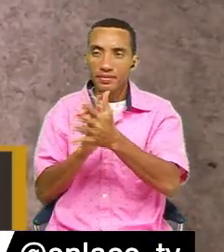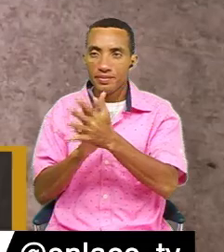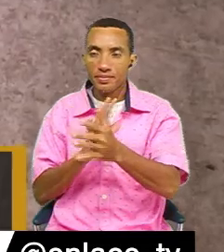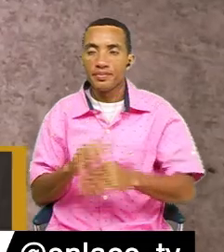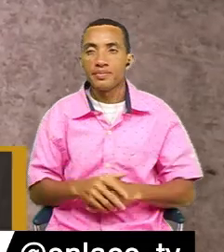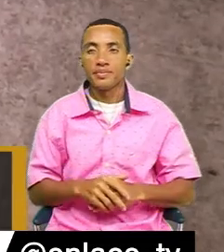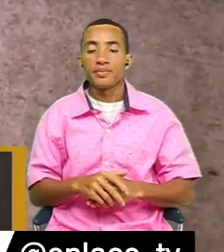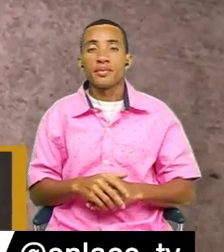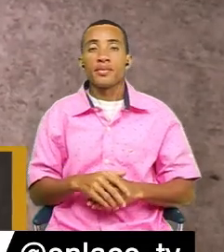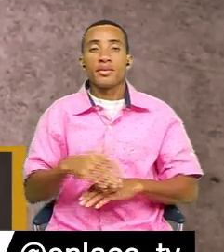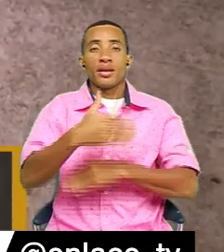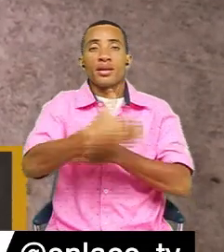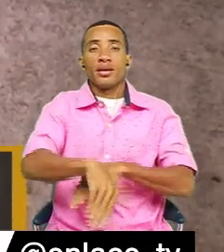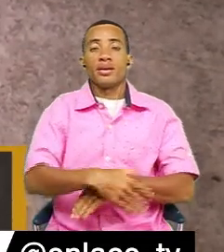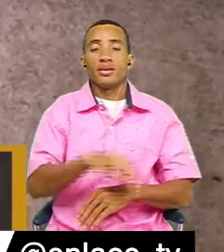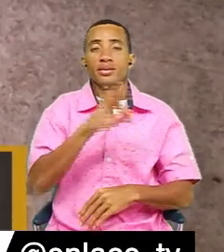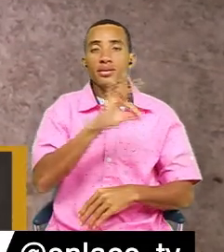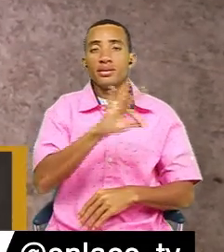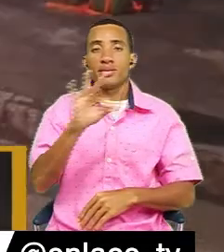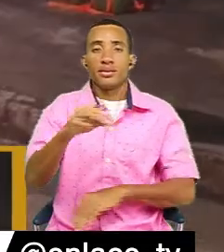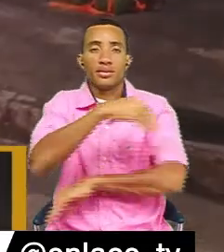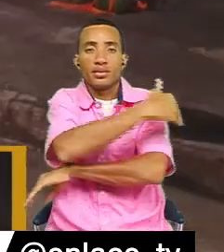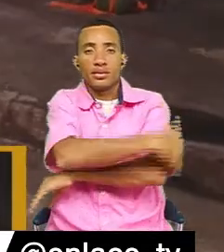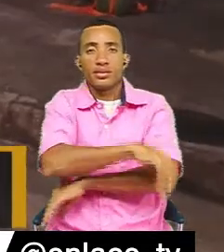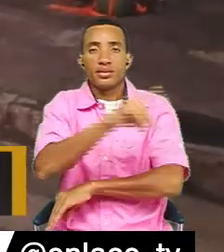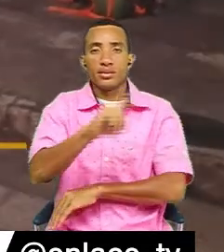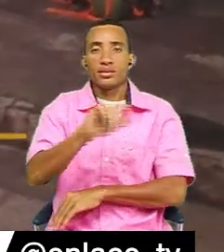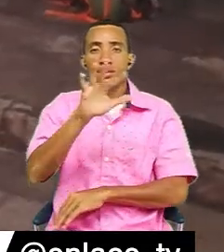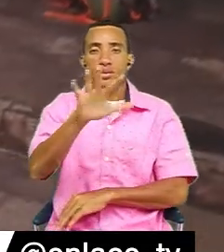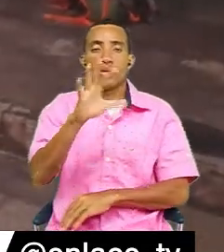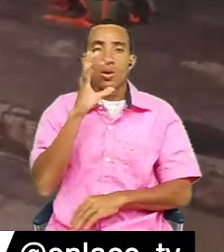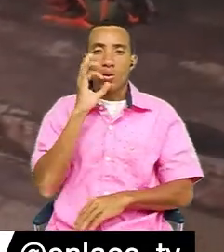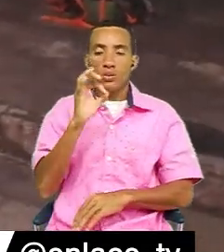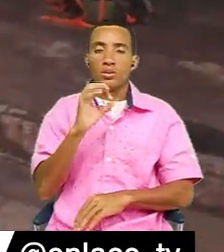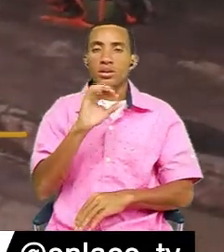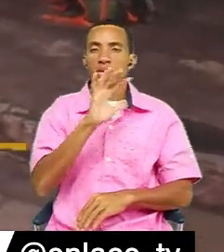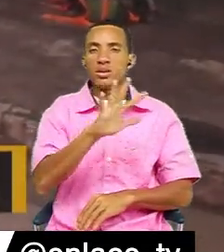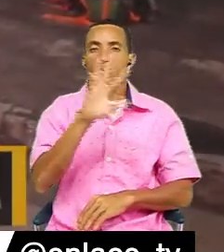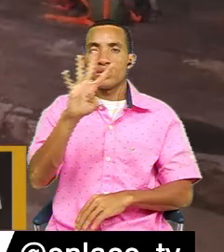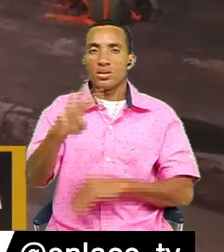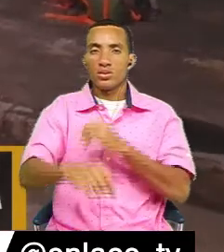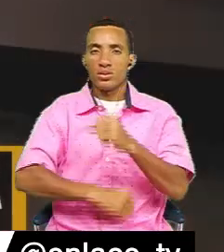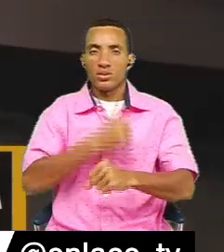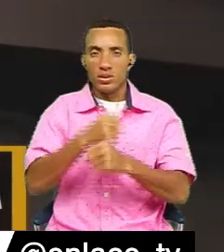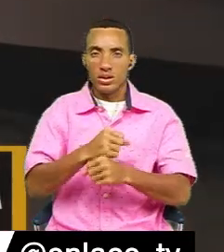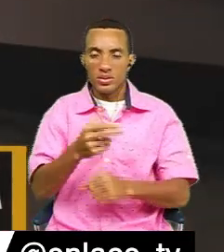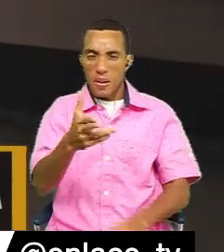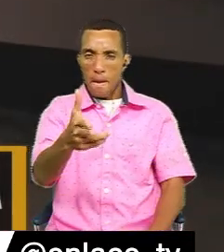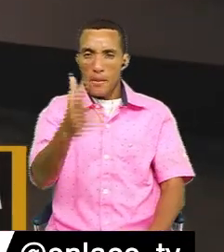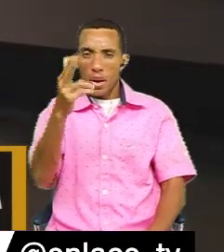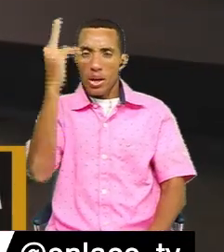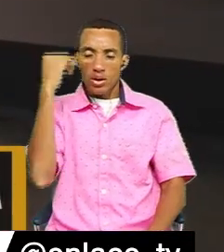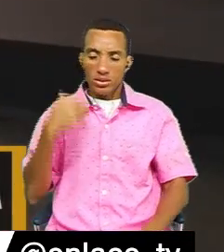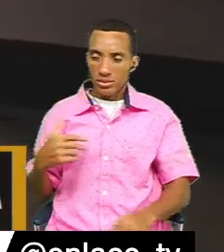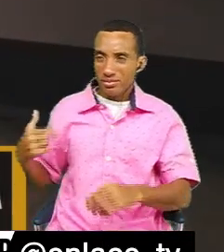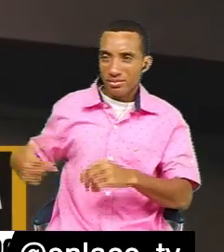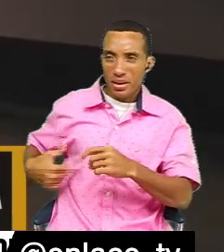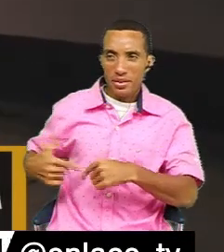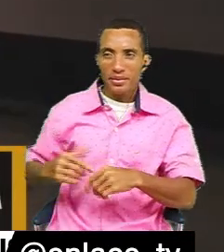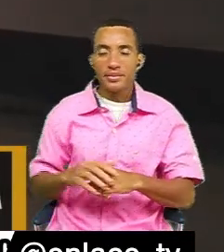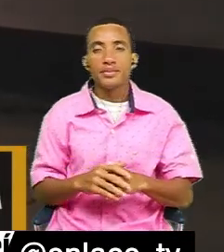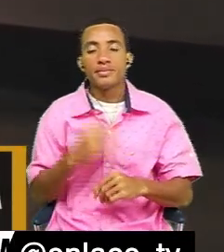en la calle 33 con carrera 65 del barrio La Floresta, fue herido un hombre de 54 años de edad por dos sicarios que se movilizaban en motocicleta